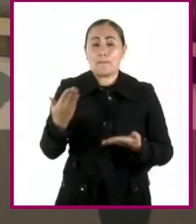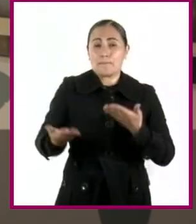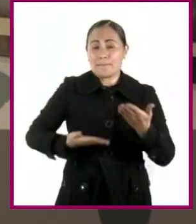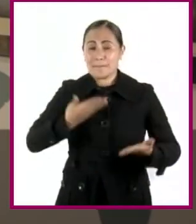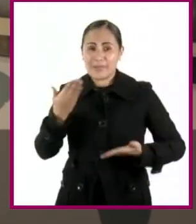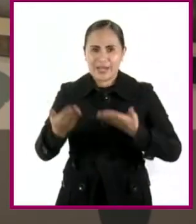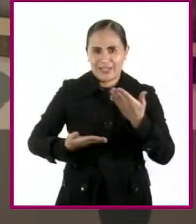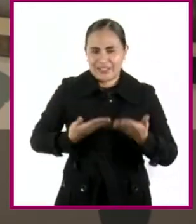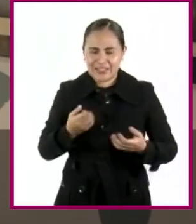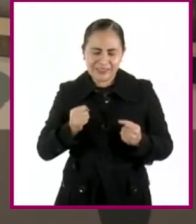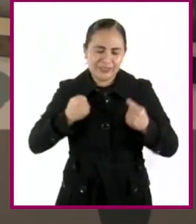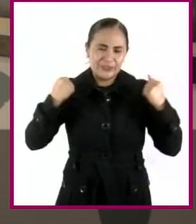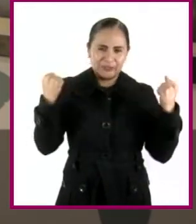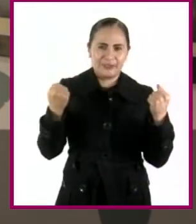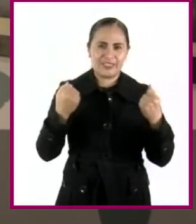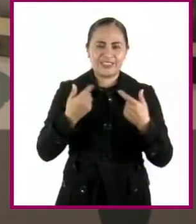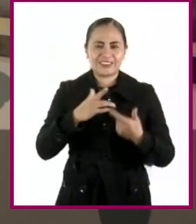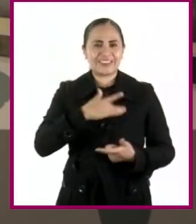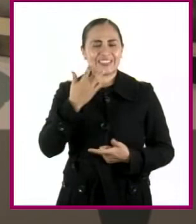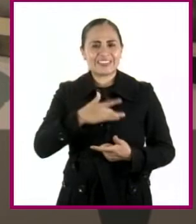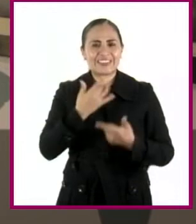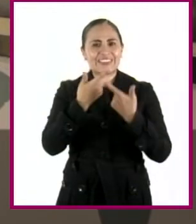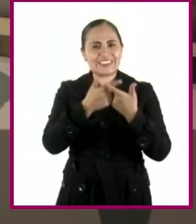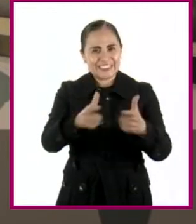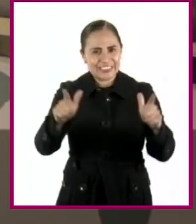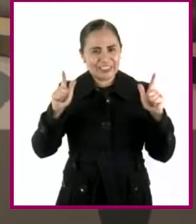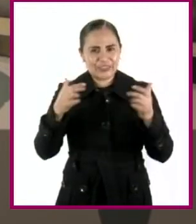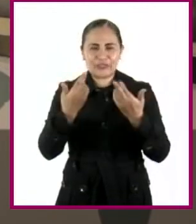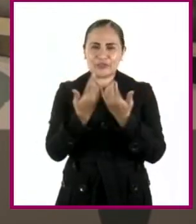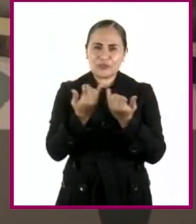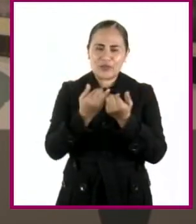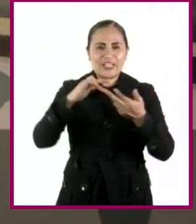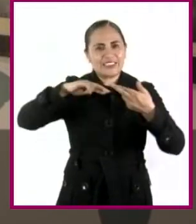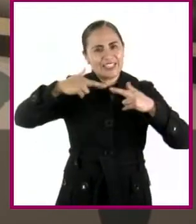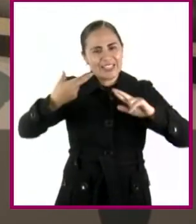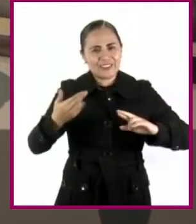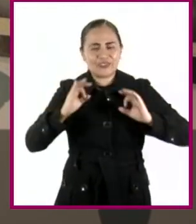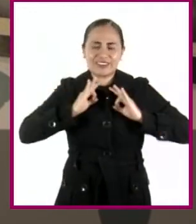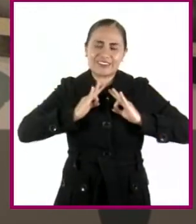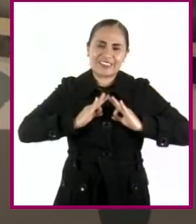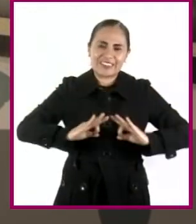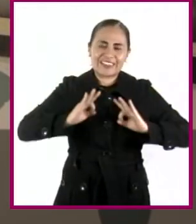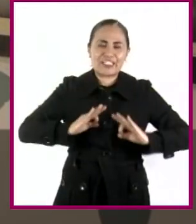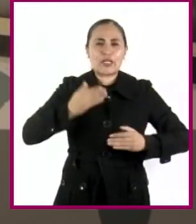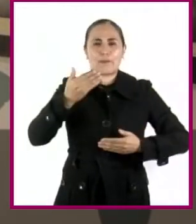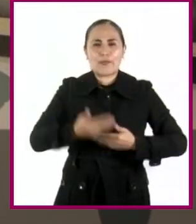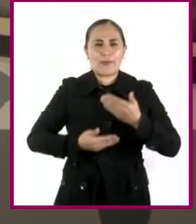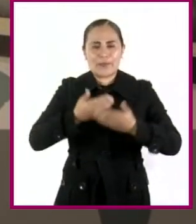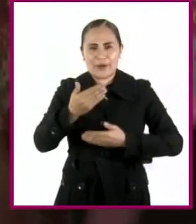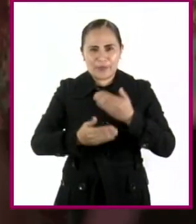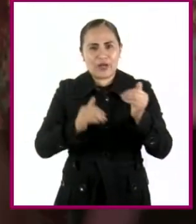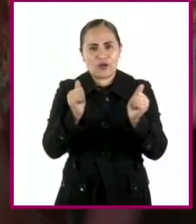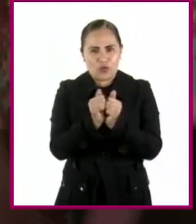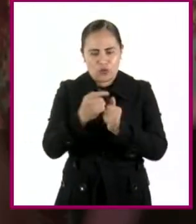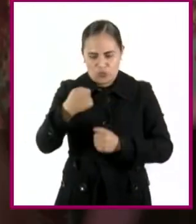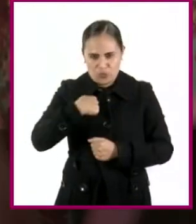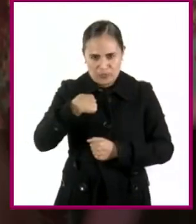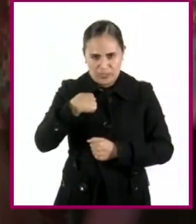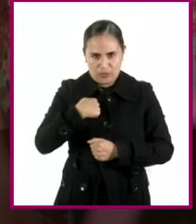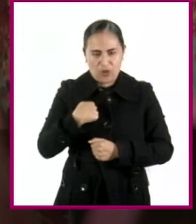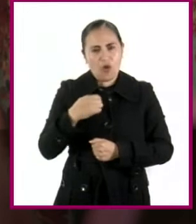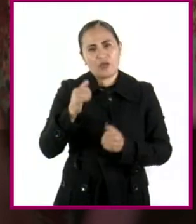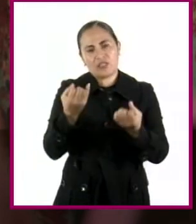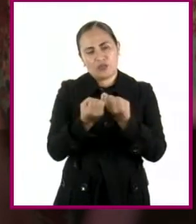presión y proponemos la vinculación tranquila, respetuosa y progresiva con uno mismo y con los demás. Si aún